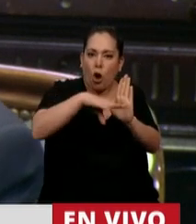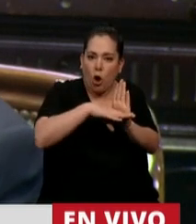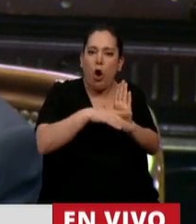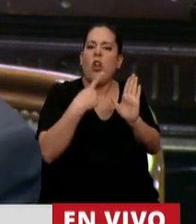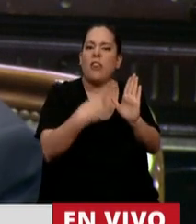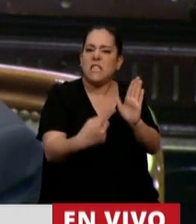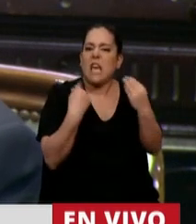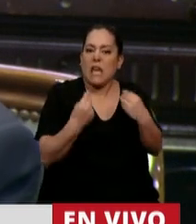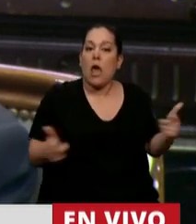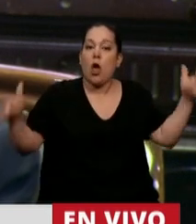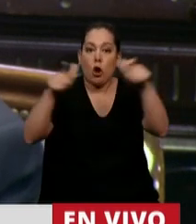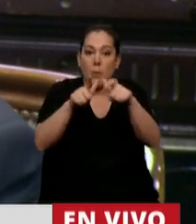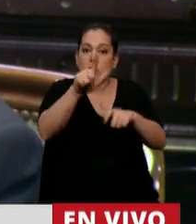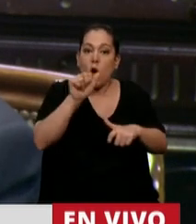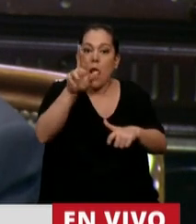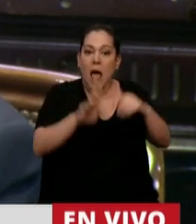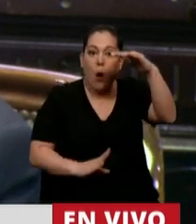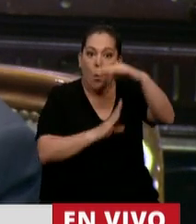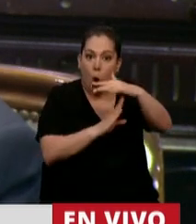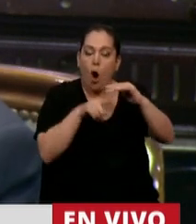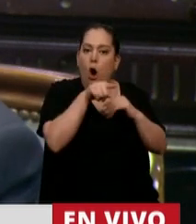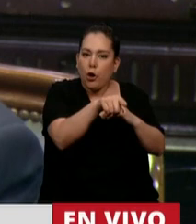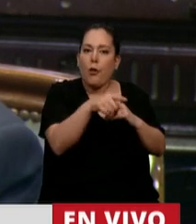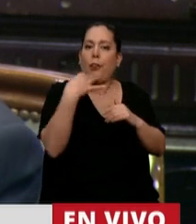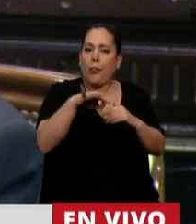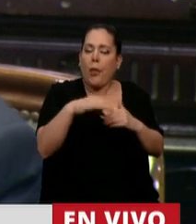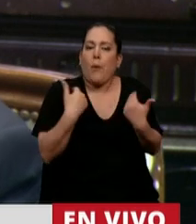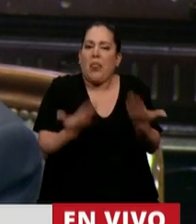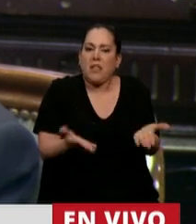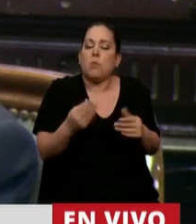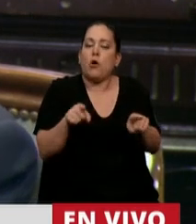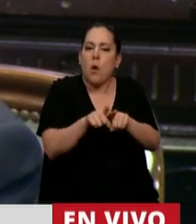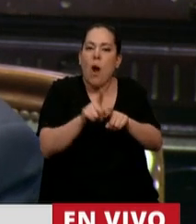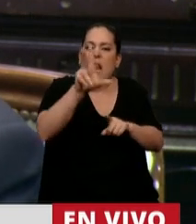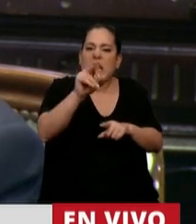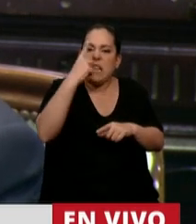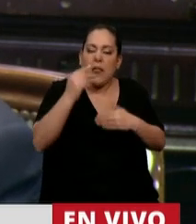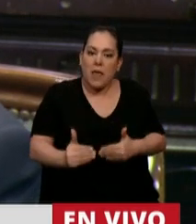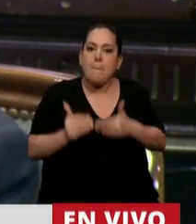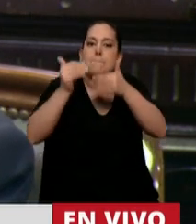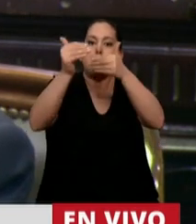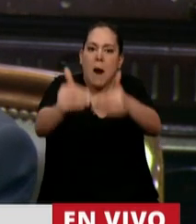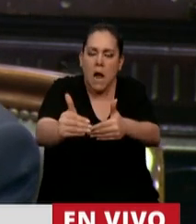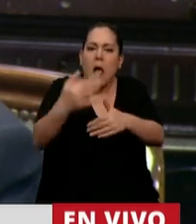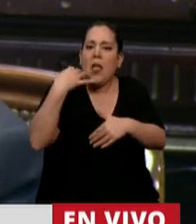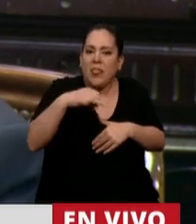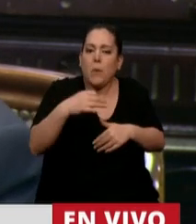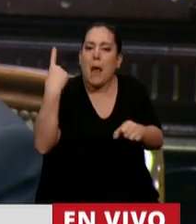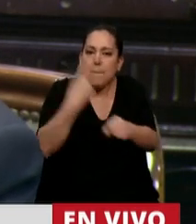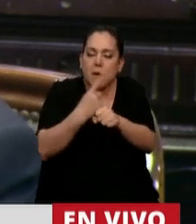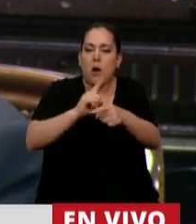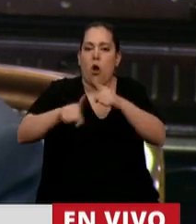establecía que la Comisión de Labor Parlamentaria, para disponer la prórroga por otros 30 días, debía hacerlo por